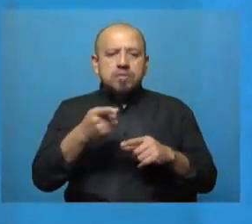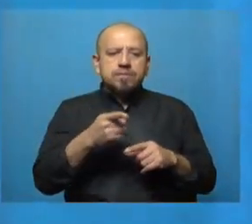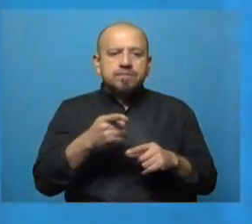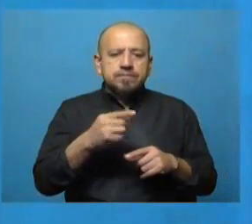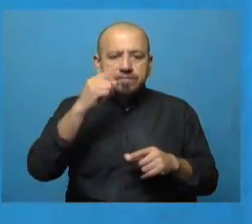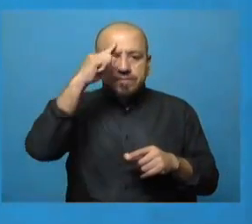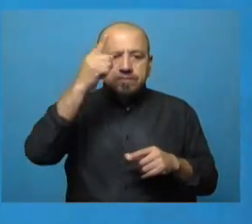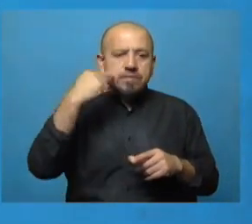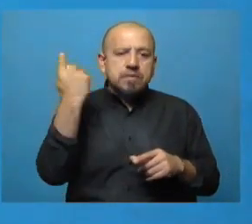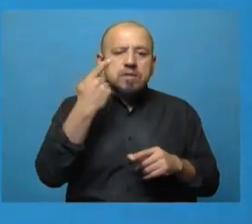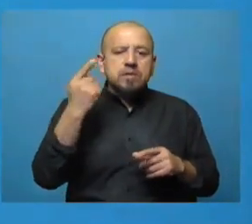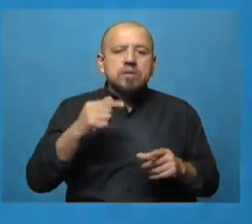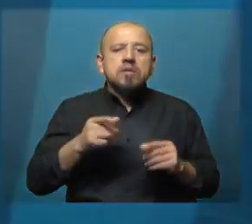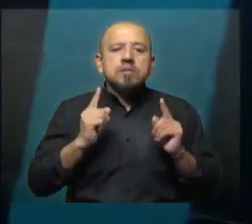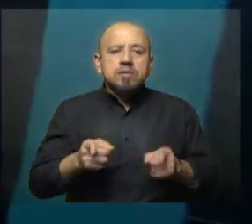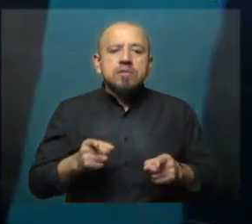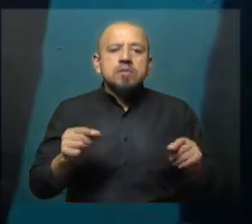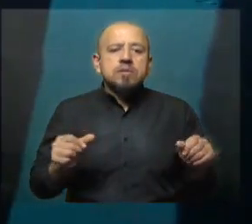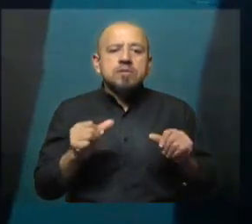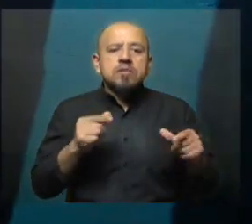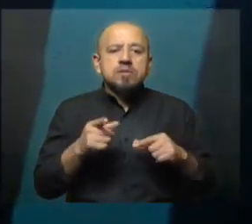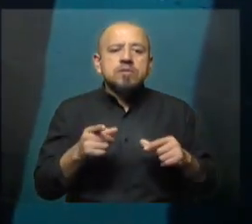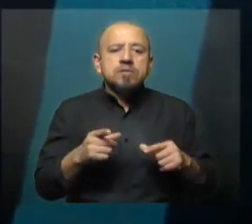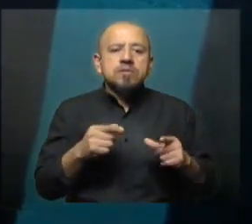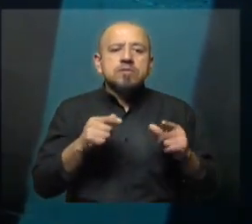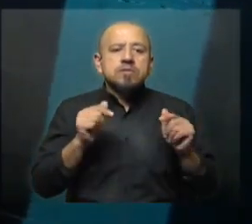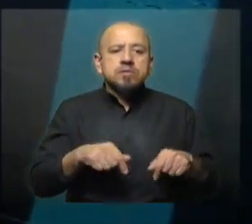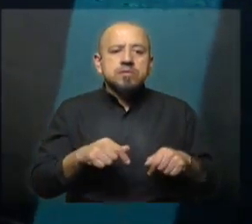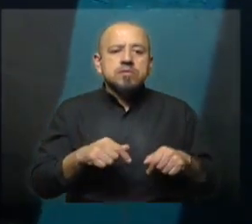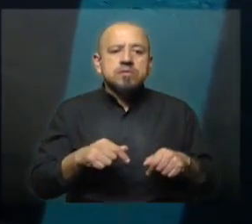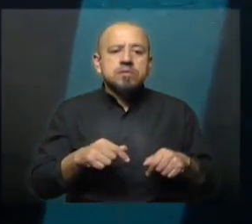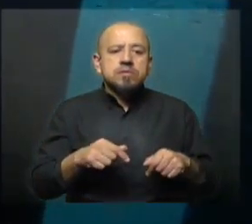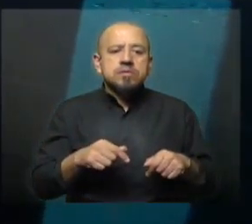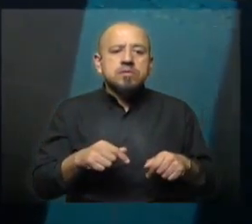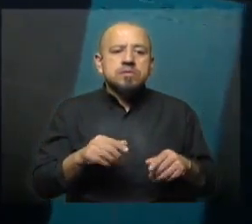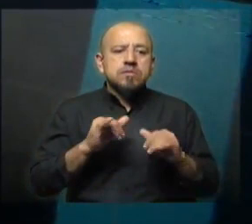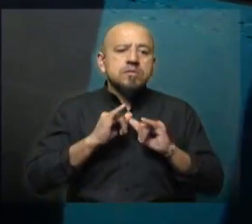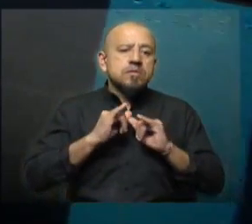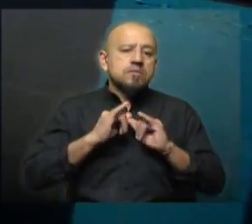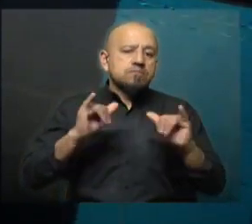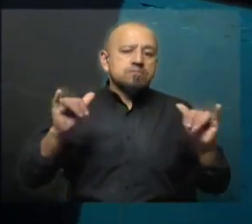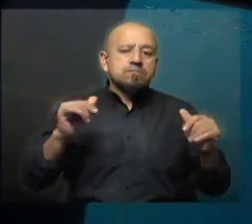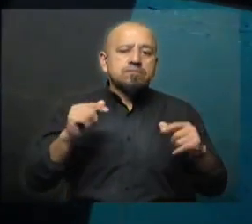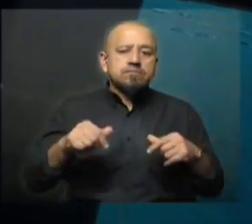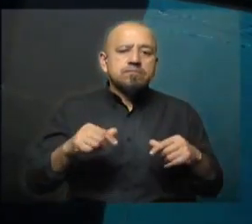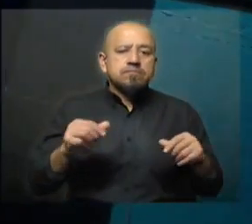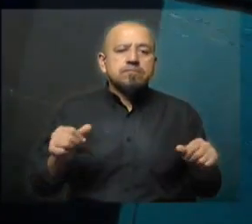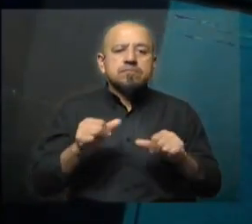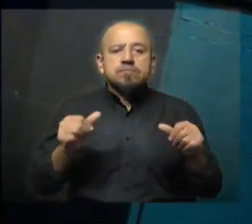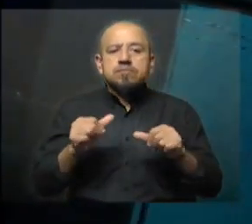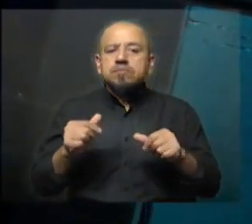el exterior hemos hecho para afuera también porque esta noticia corrió por correo el que